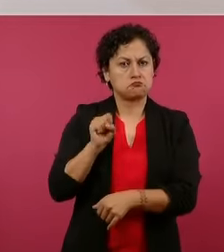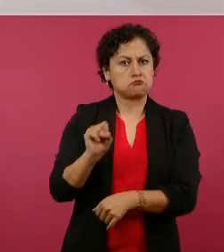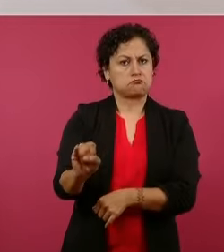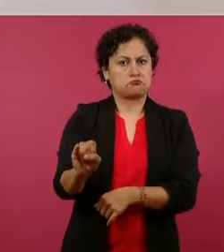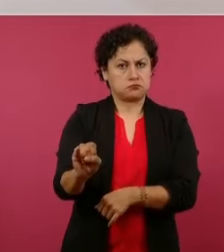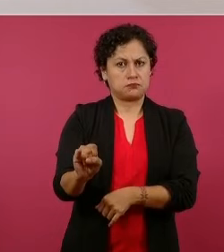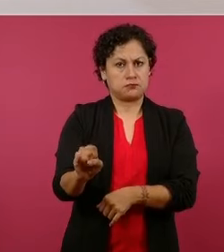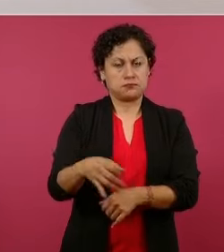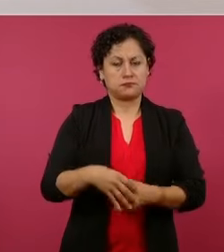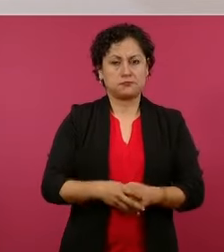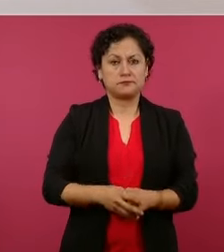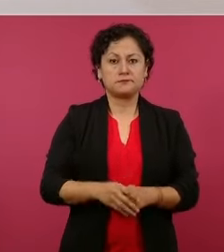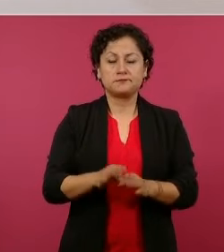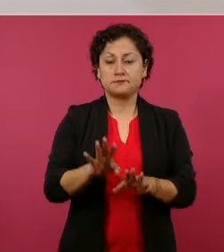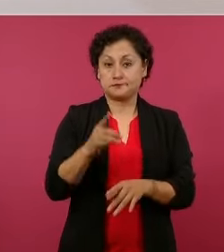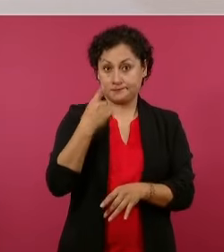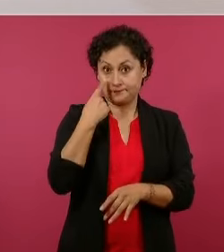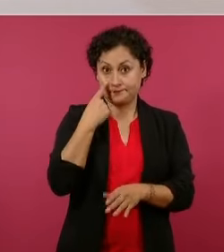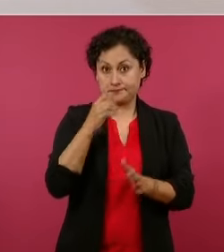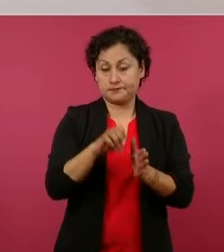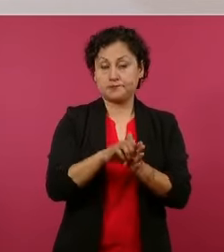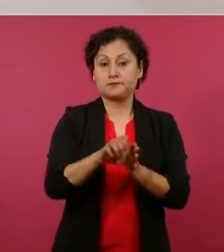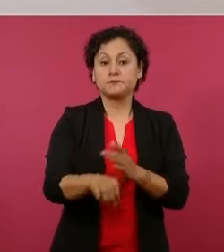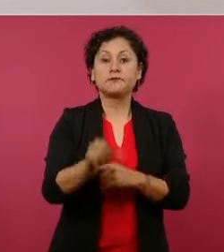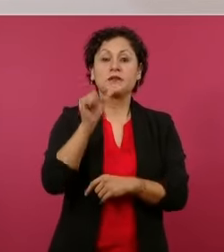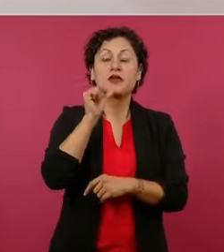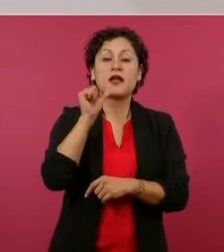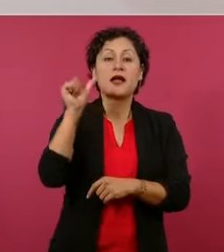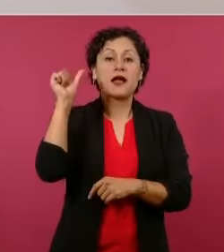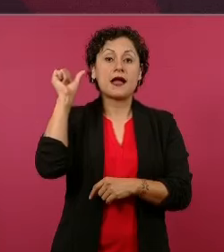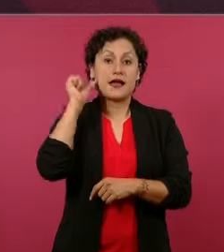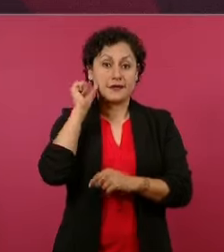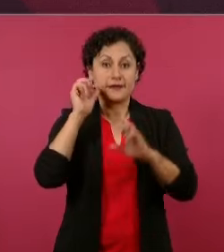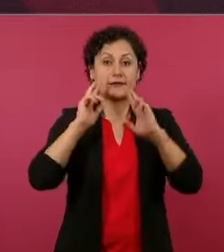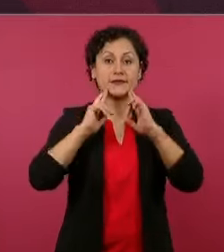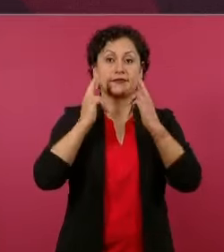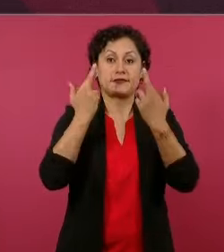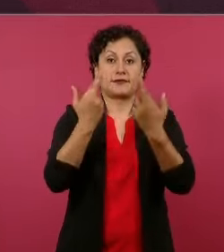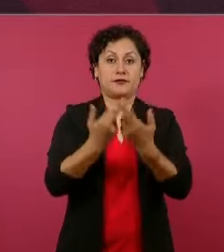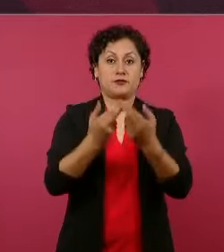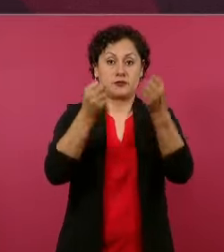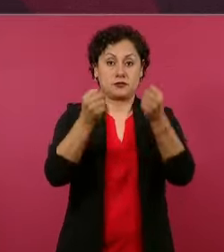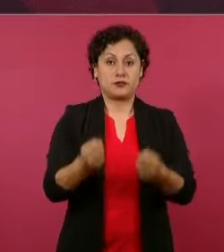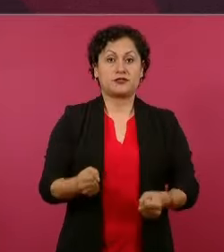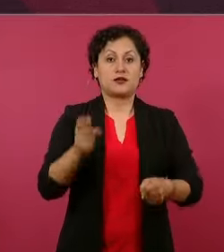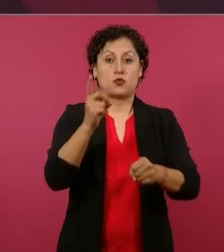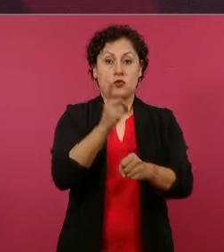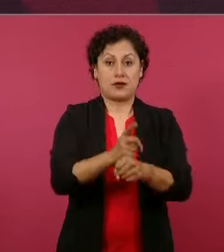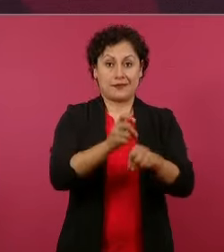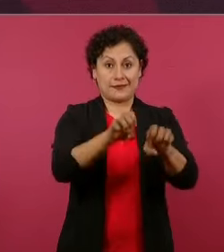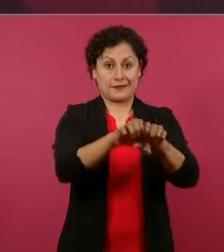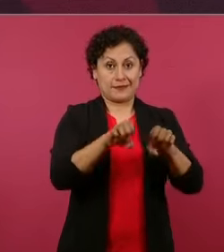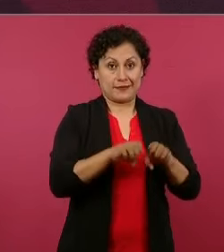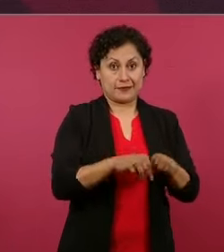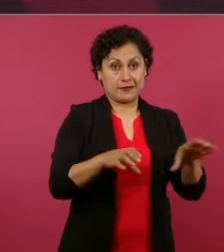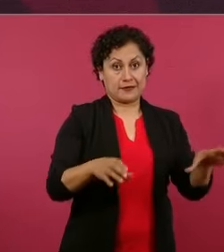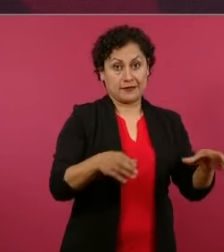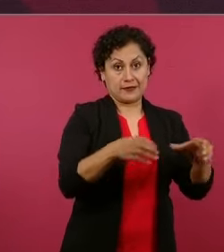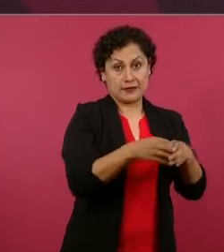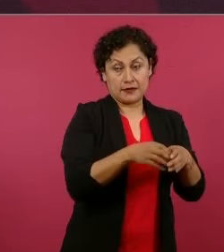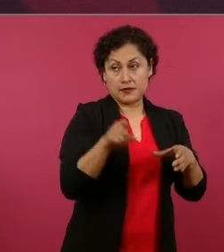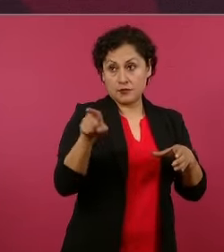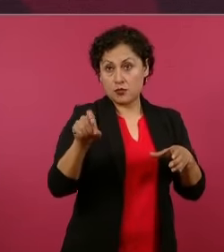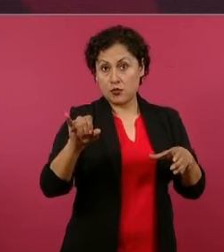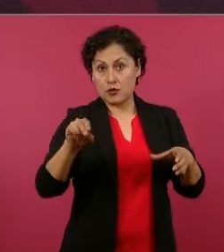cumpliendo ayer hubo una reunión del gabinete de seguridad con los consejeros del